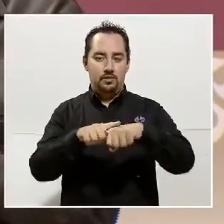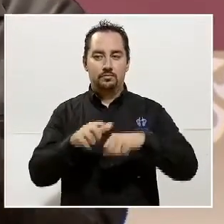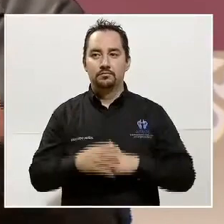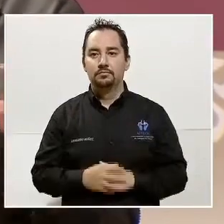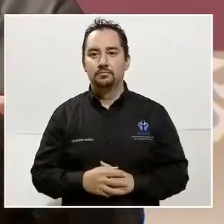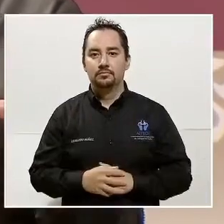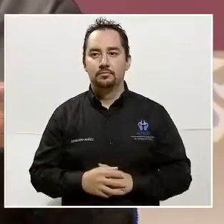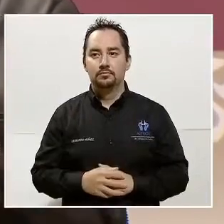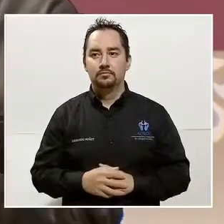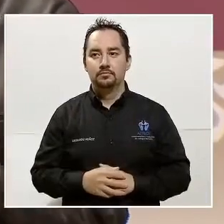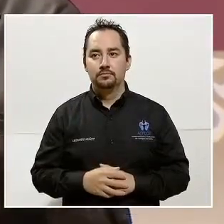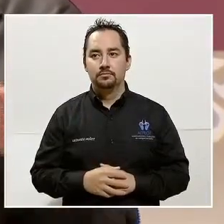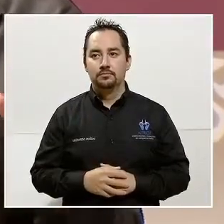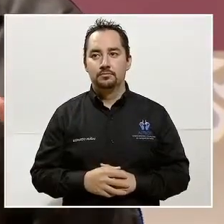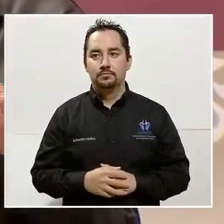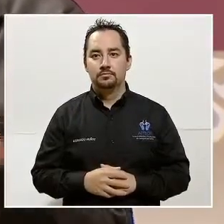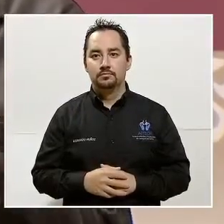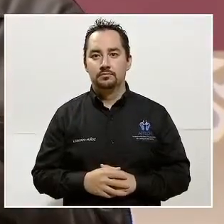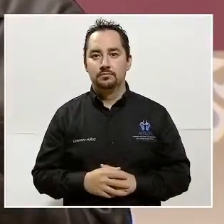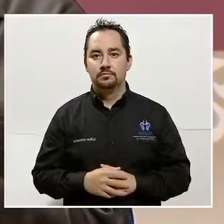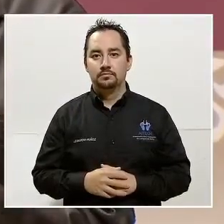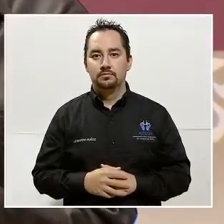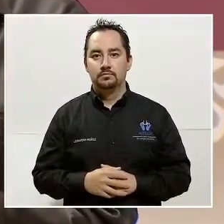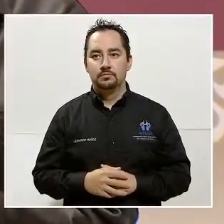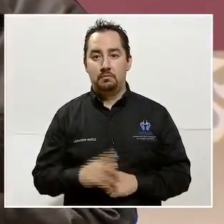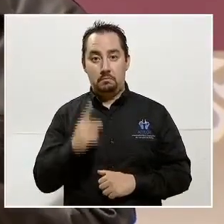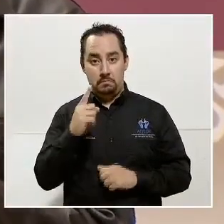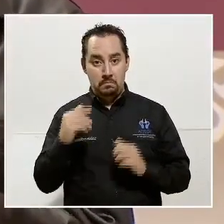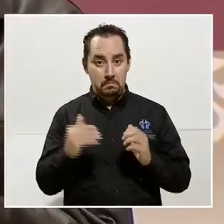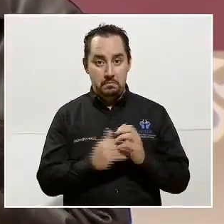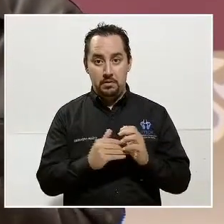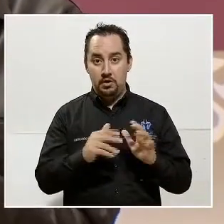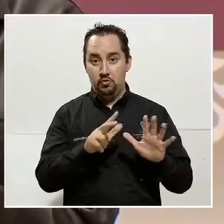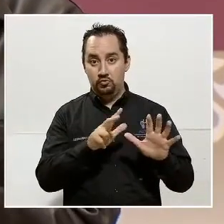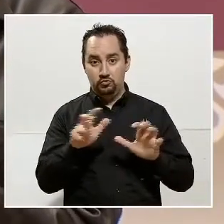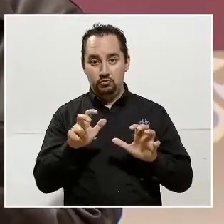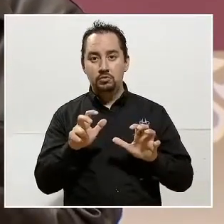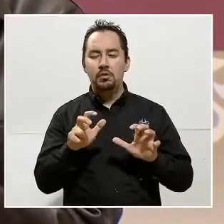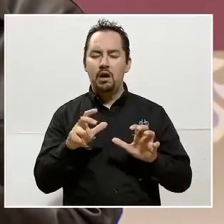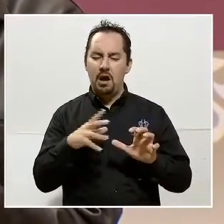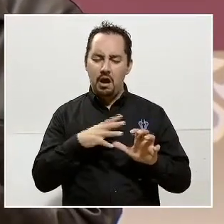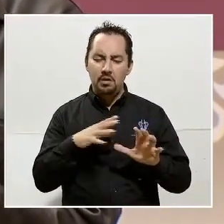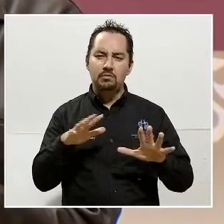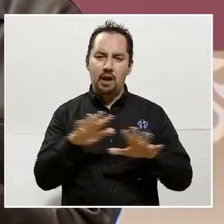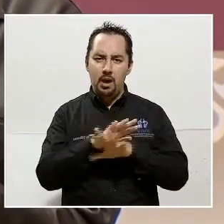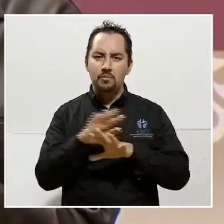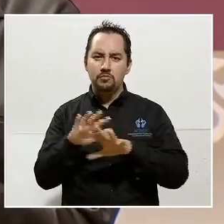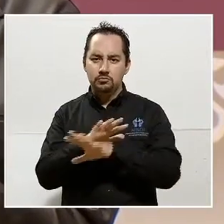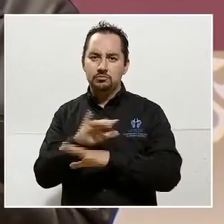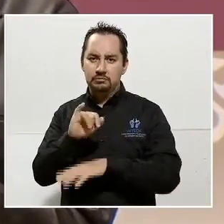Todo el siglo XIX, a pesar de que hubieron transformaciones importantes,